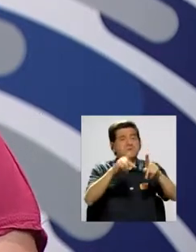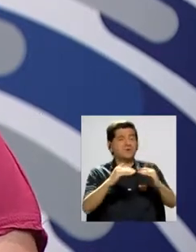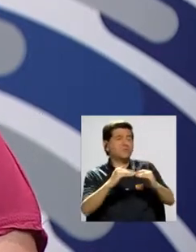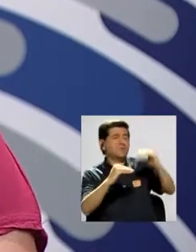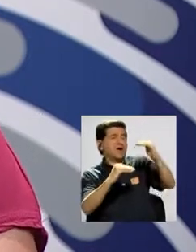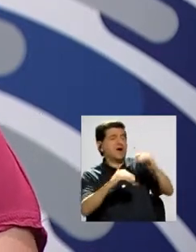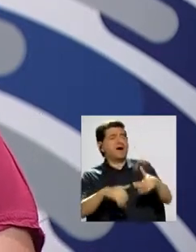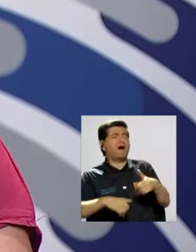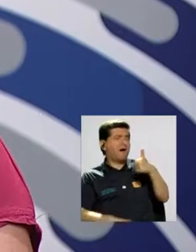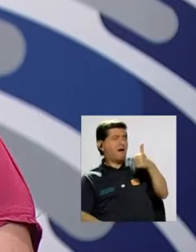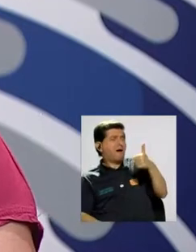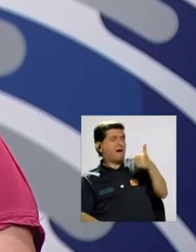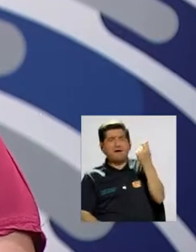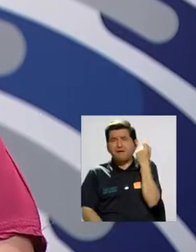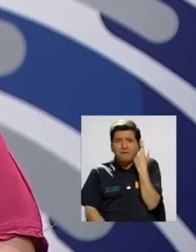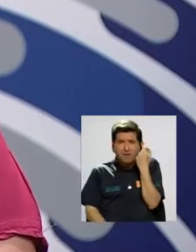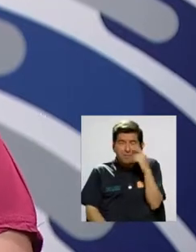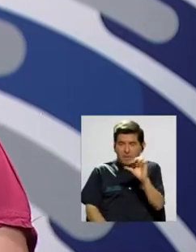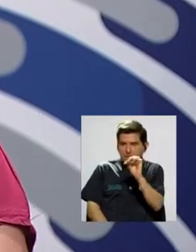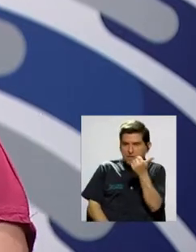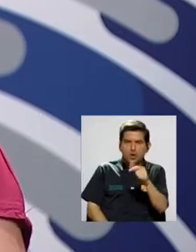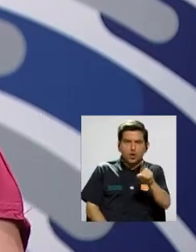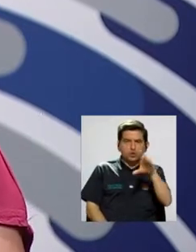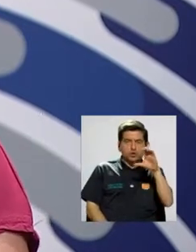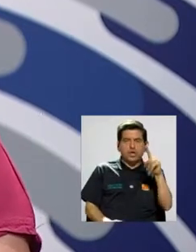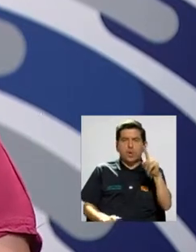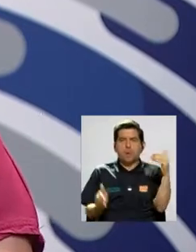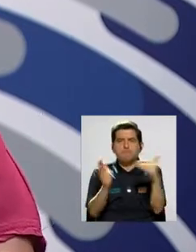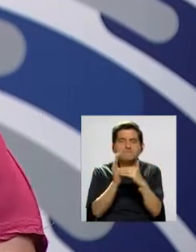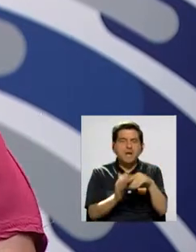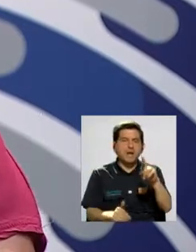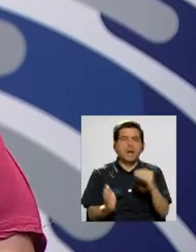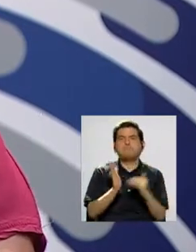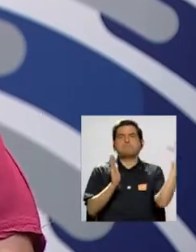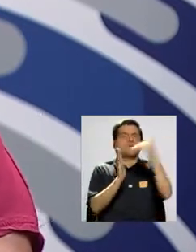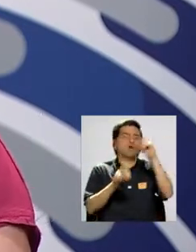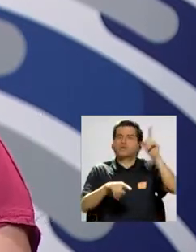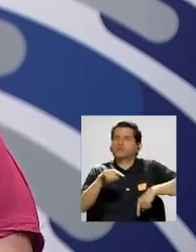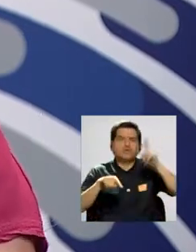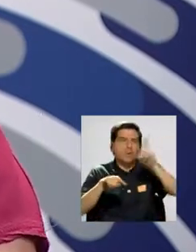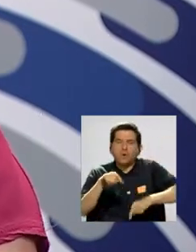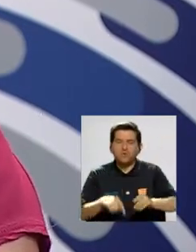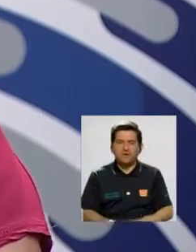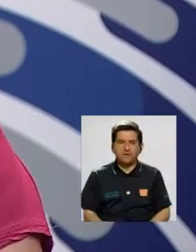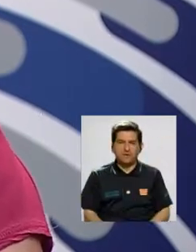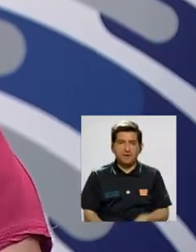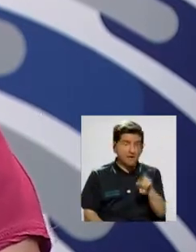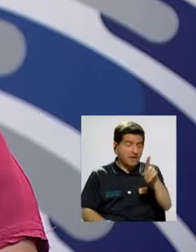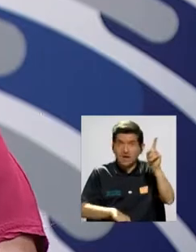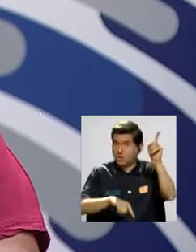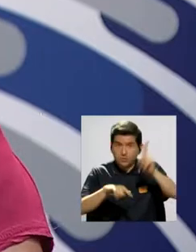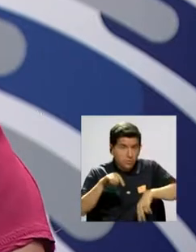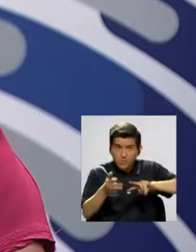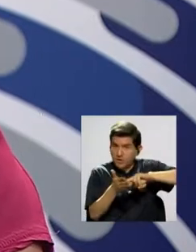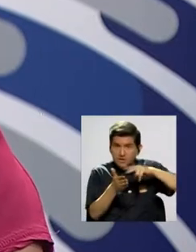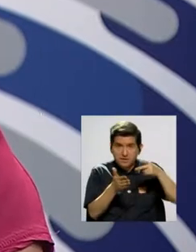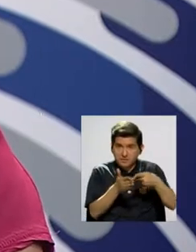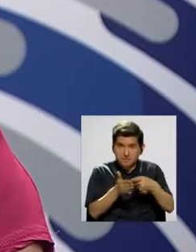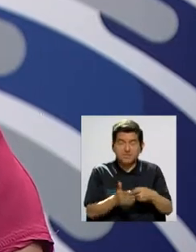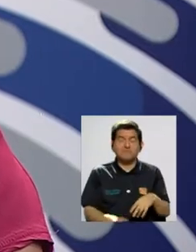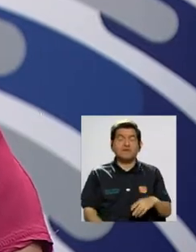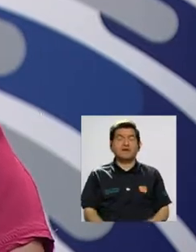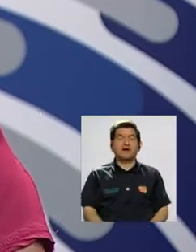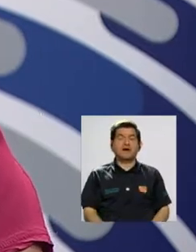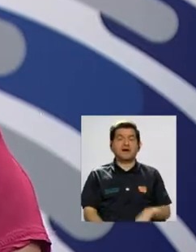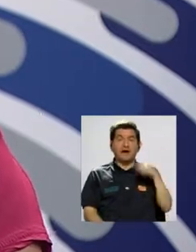lo logra, entendiendo que hay otros 100 o 1,000 o millones que no lo están logrando, y el hecho de que no lo estén logrando es responsabilidad